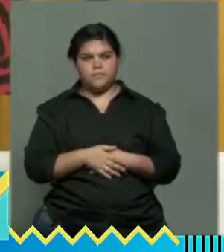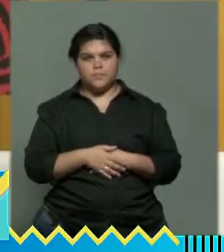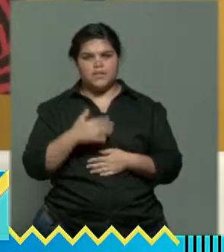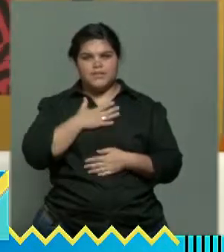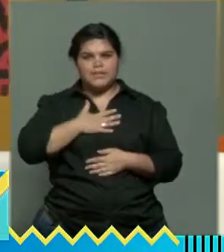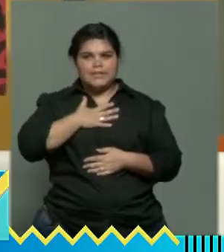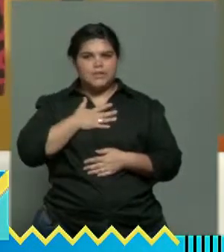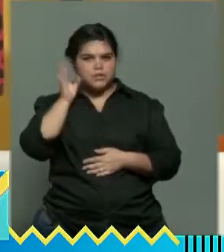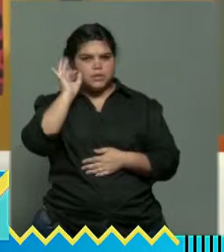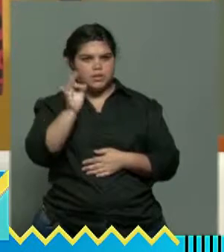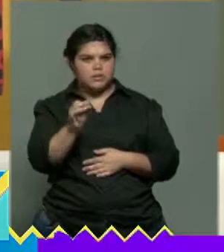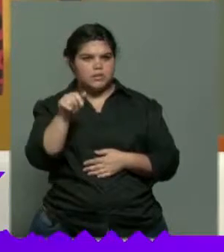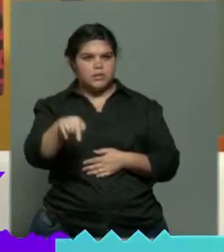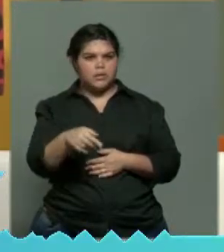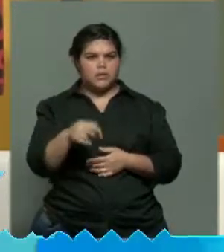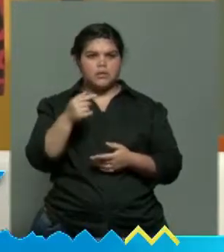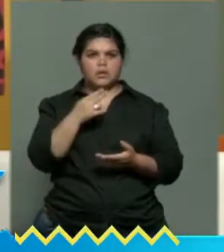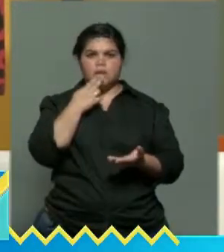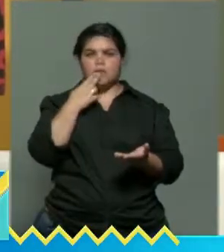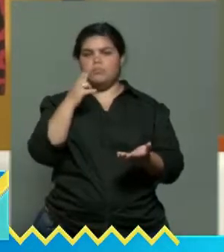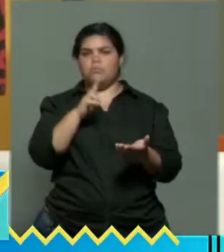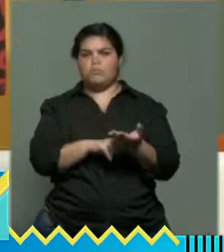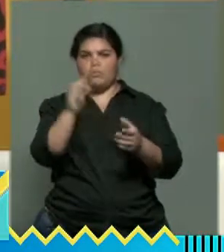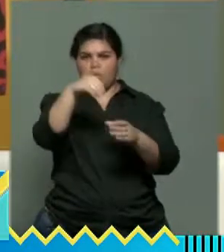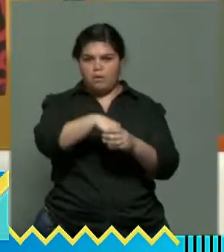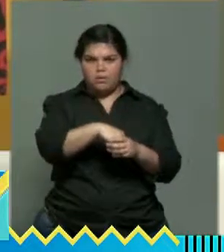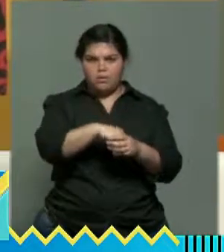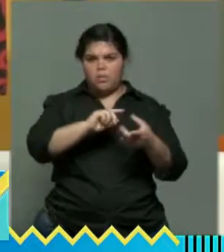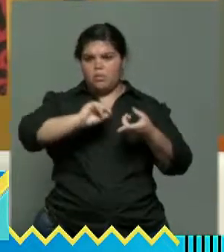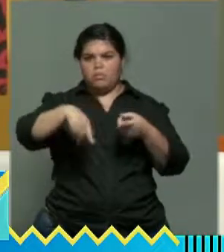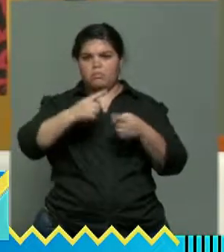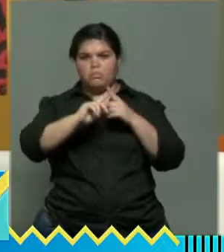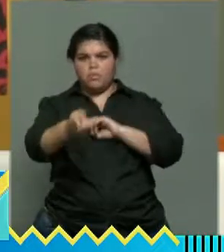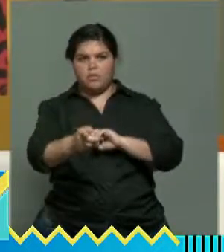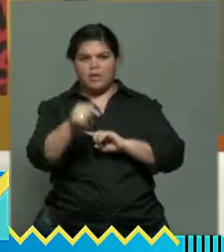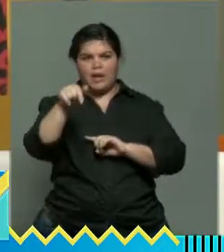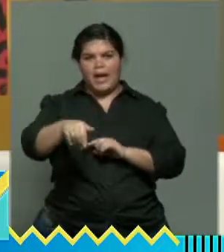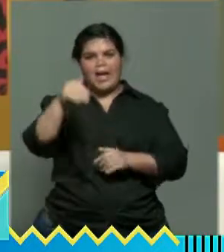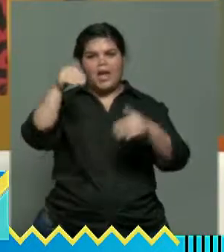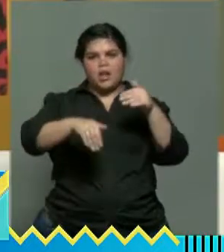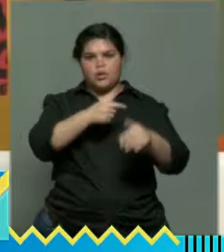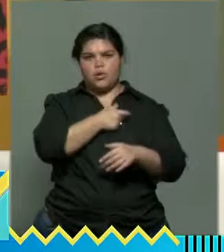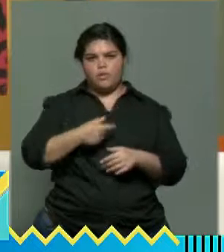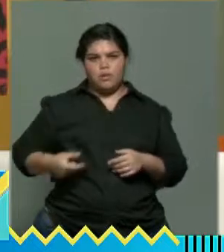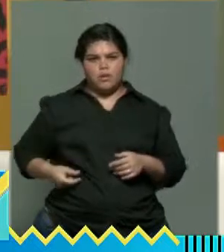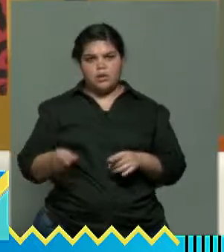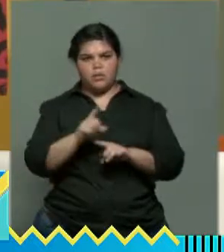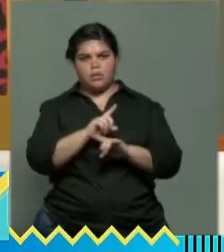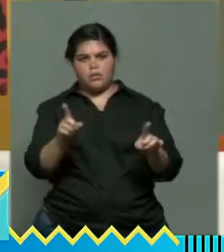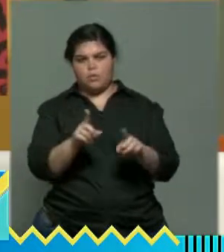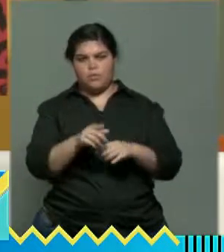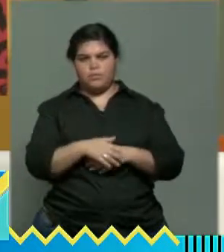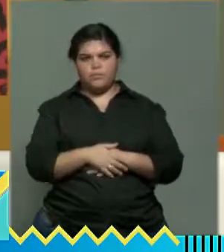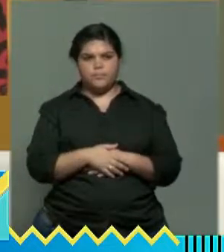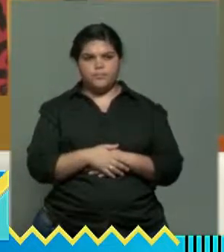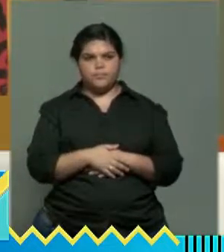se venía el impuesto hacia ellos, se involucraron al vino inmediatamente. Obviamente en ese momento no había, y la reacción del gobernador, del ministro Burgay le fue lógica.